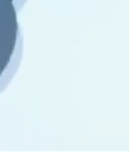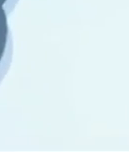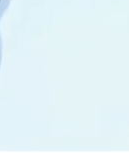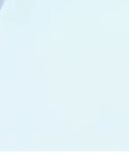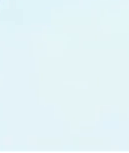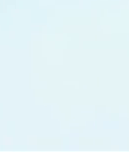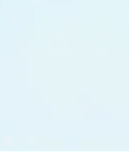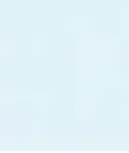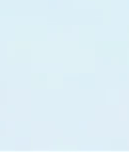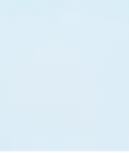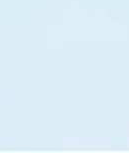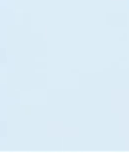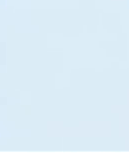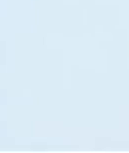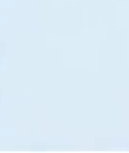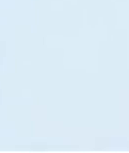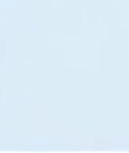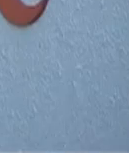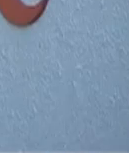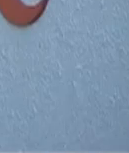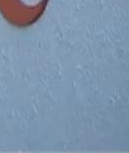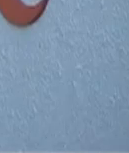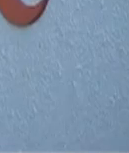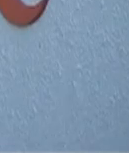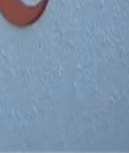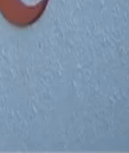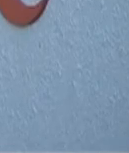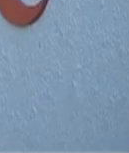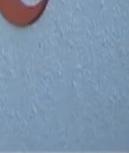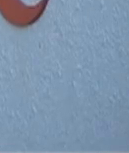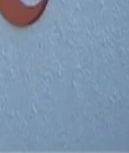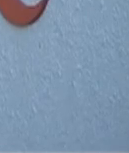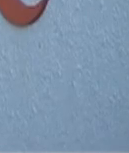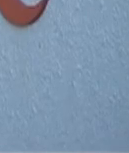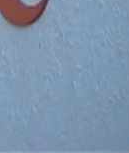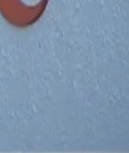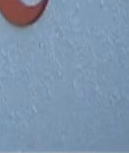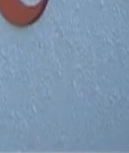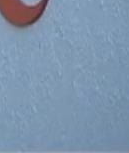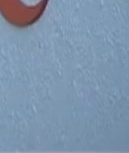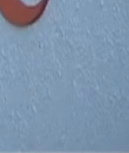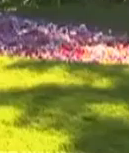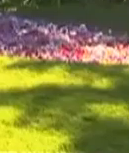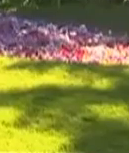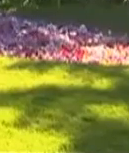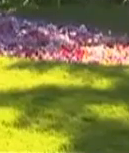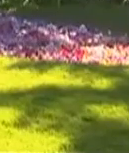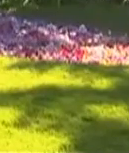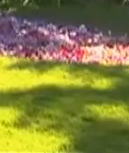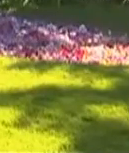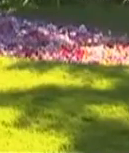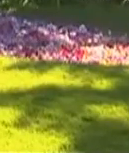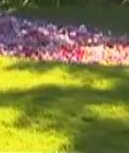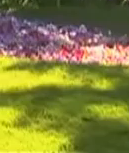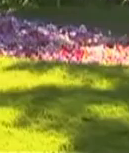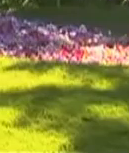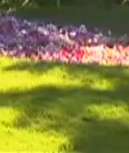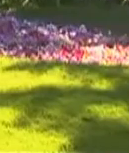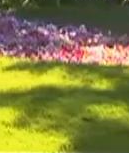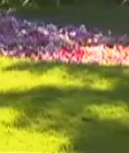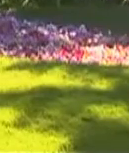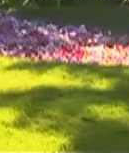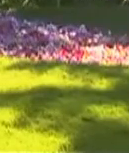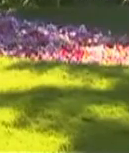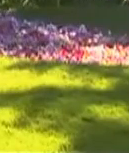Michael Beckerman, el presidente y CEO de la Asociación de Internet. Hasta ahora se han presentado varias iniciativas como la Ley